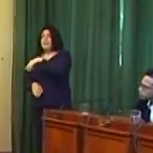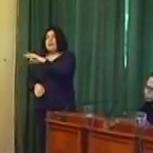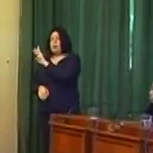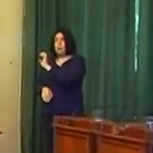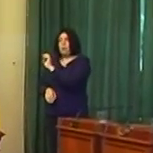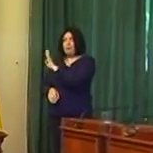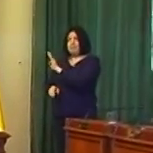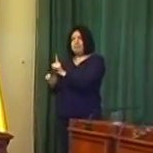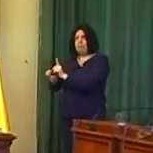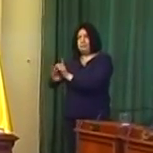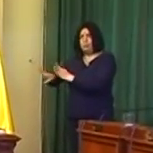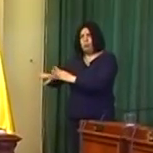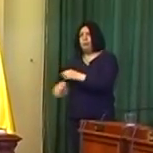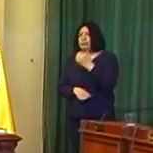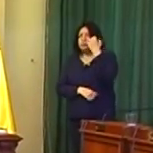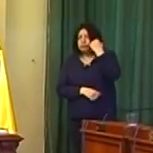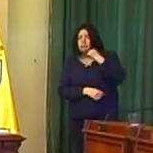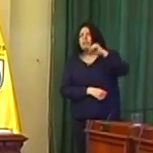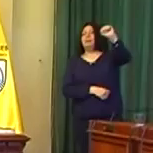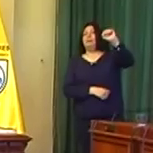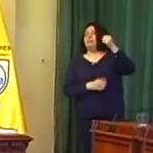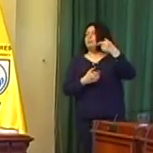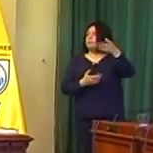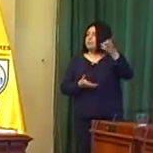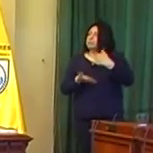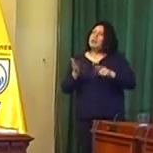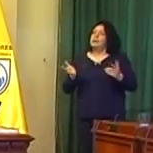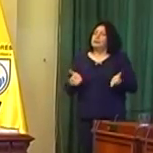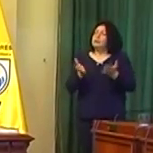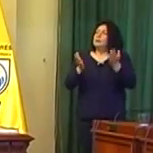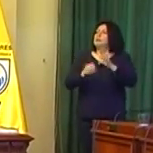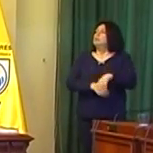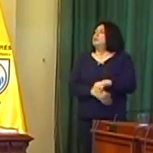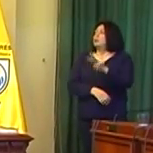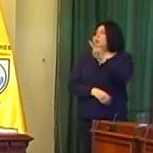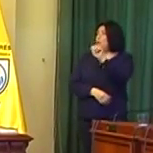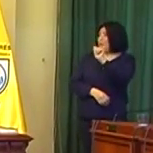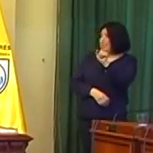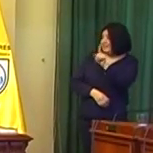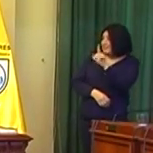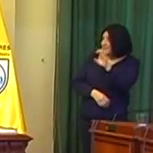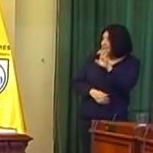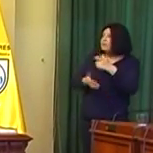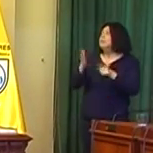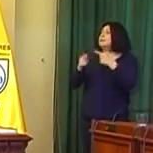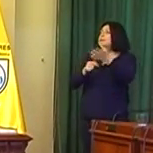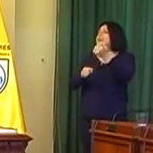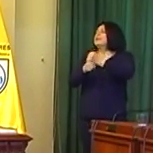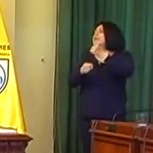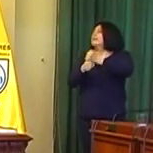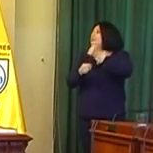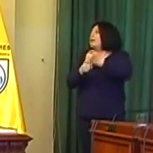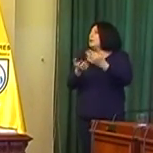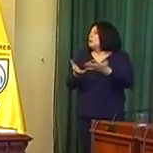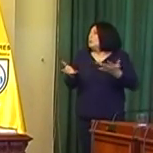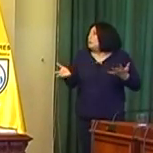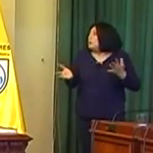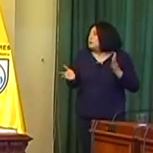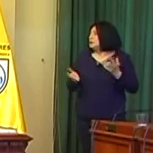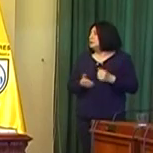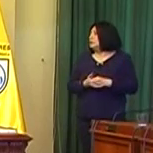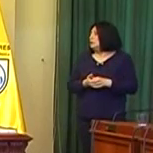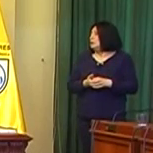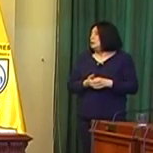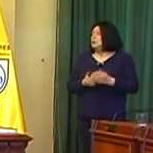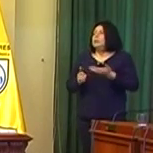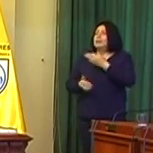un viaje propiciado por Waze, justamente para trabajar cosas que tienen que ver